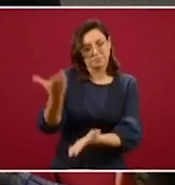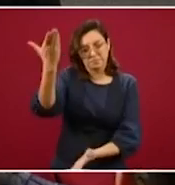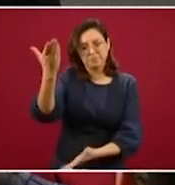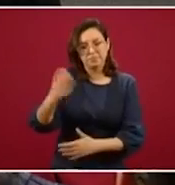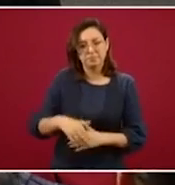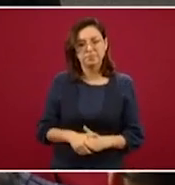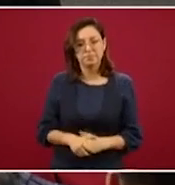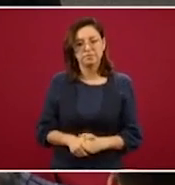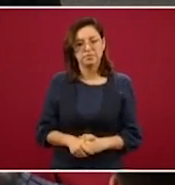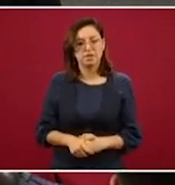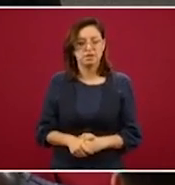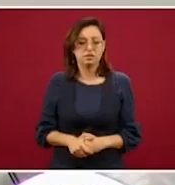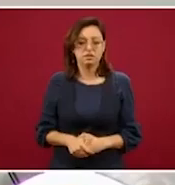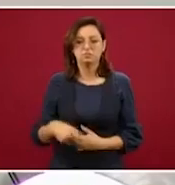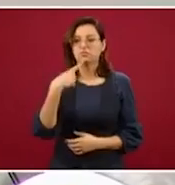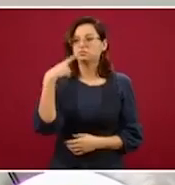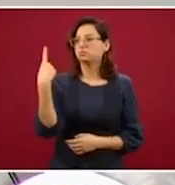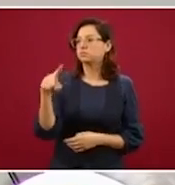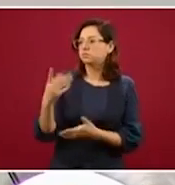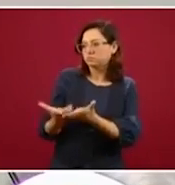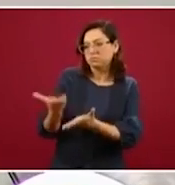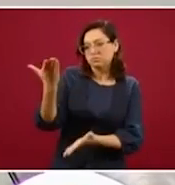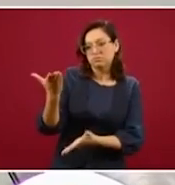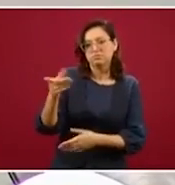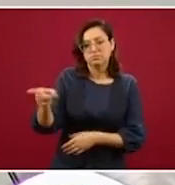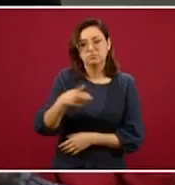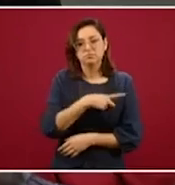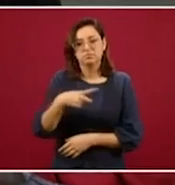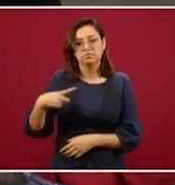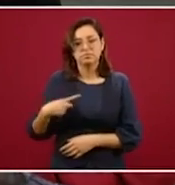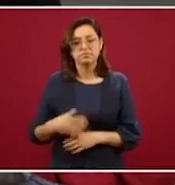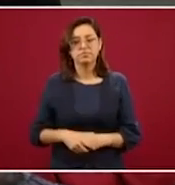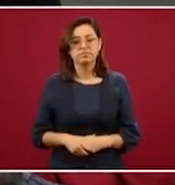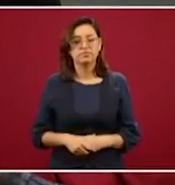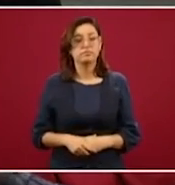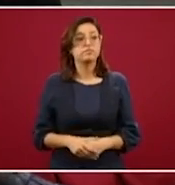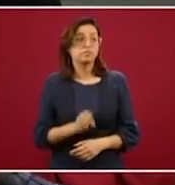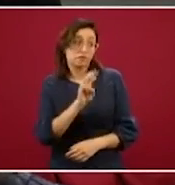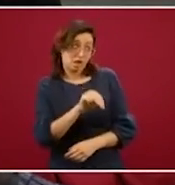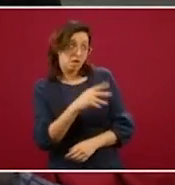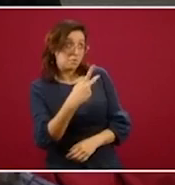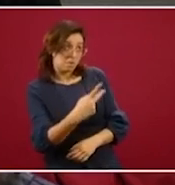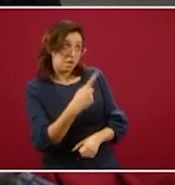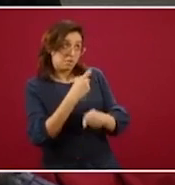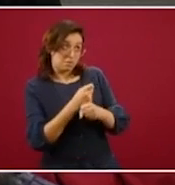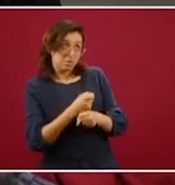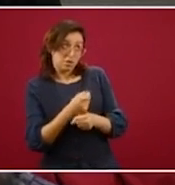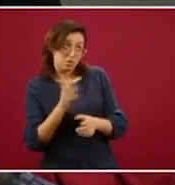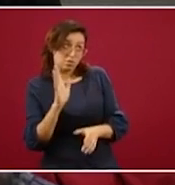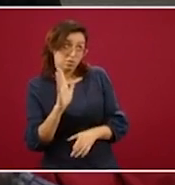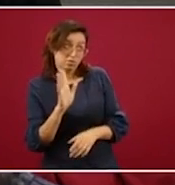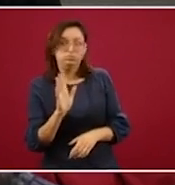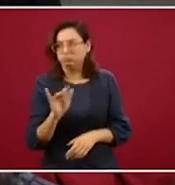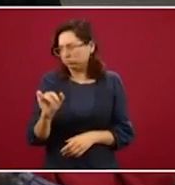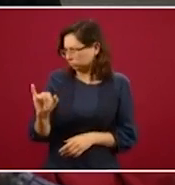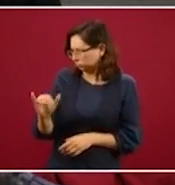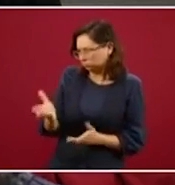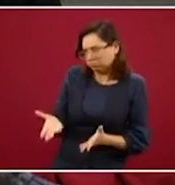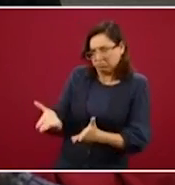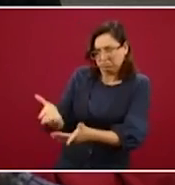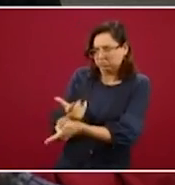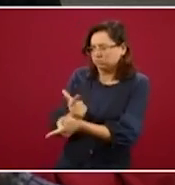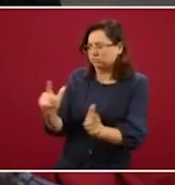instancias judiciales. Serían ministeriales, ¿sí?, también. Sí, ministeriales, primero, judiciales, y están en